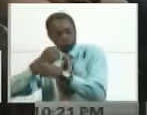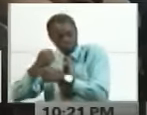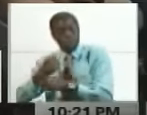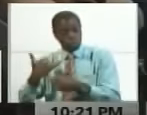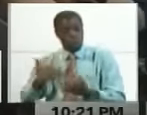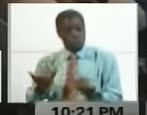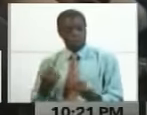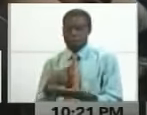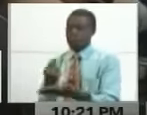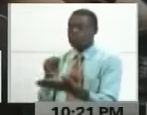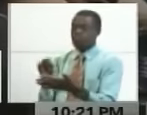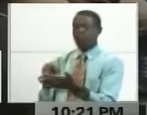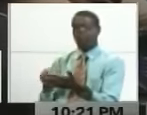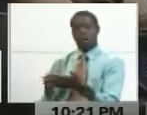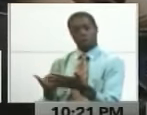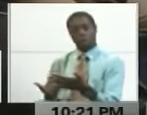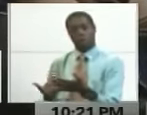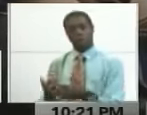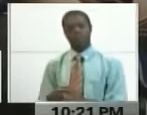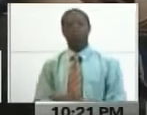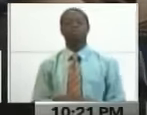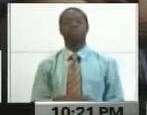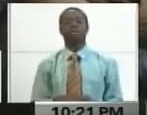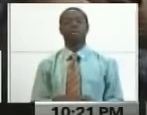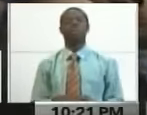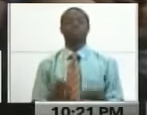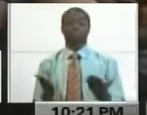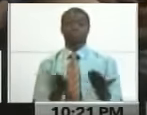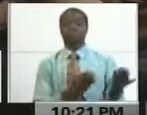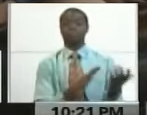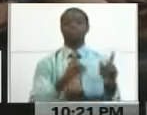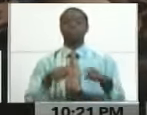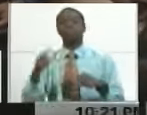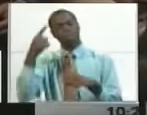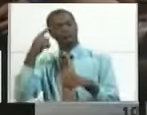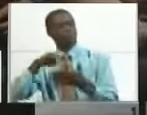Diosdado. Y el documento de la estrategia, la táctica